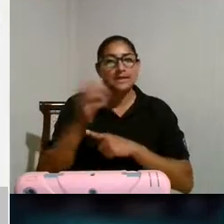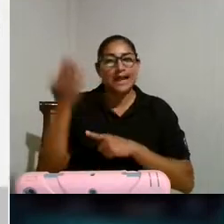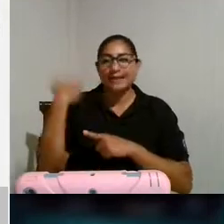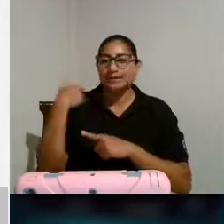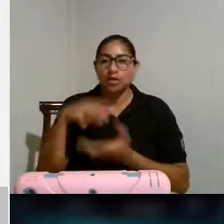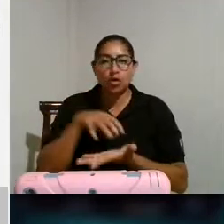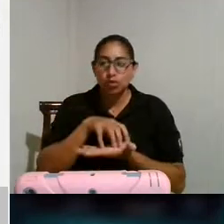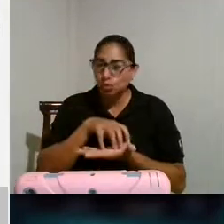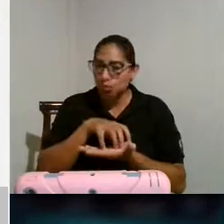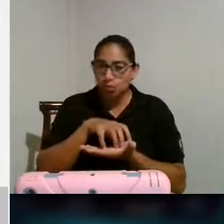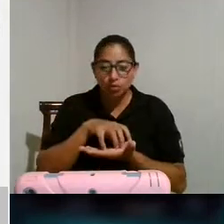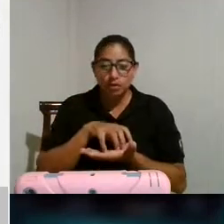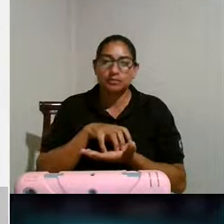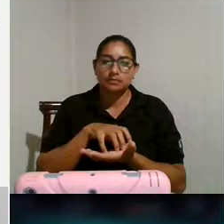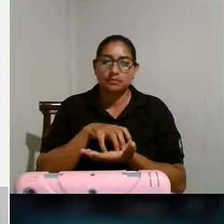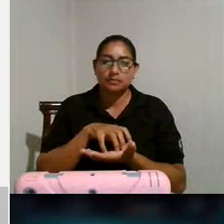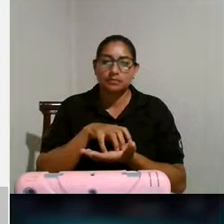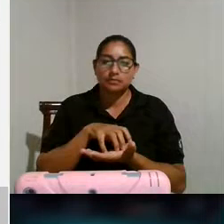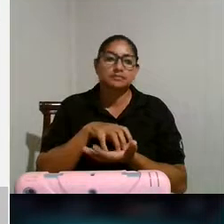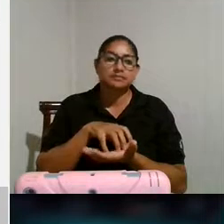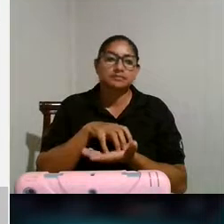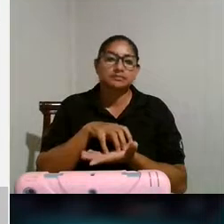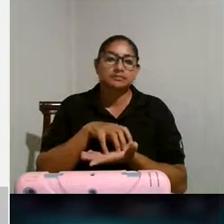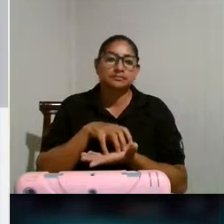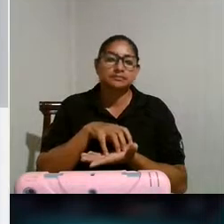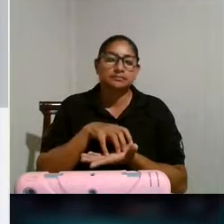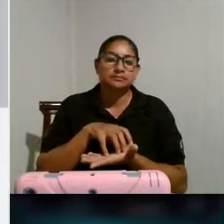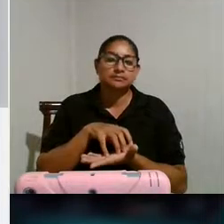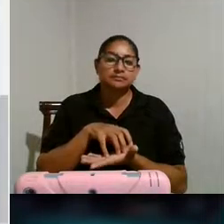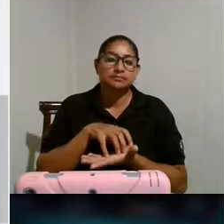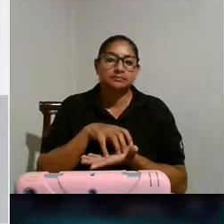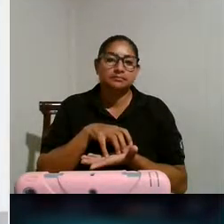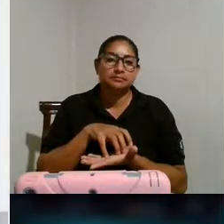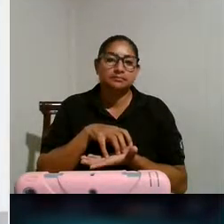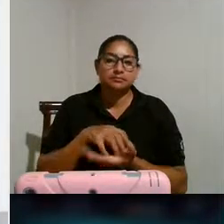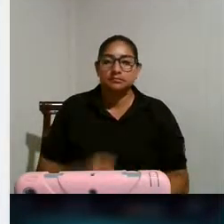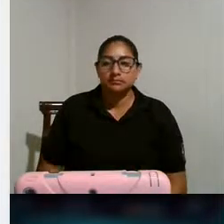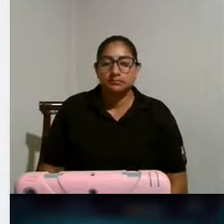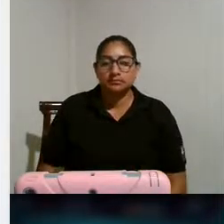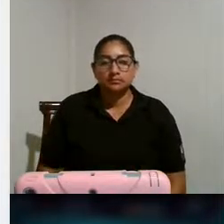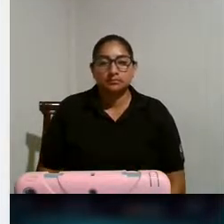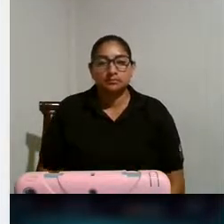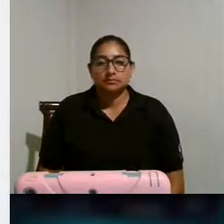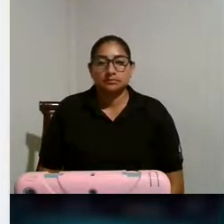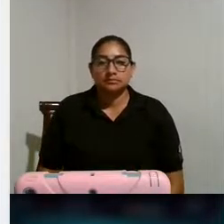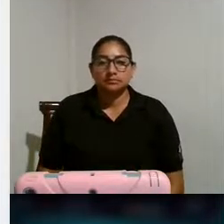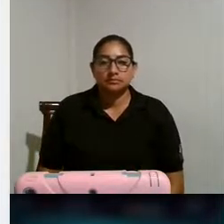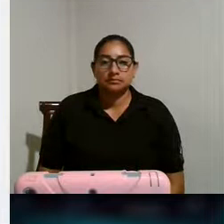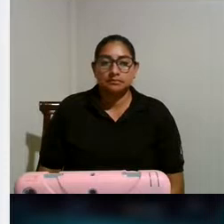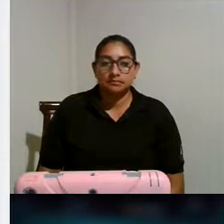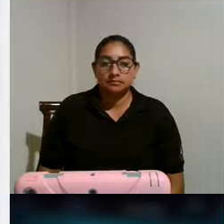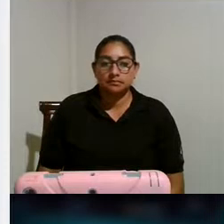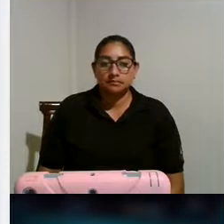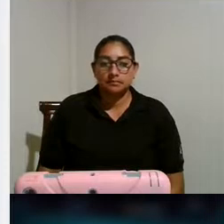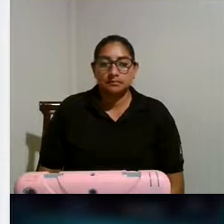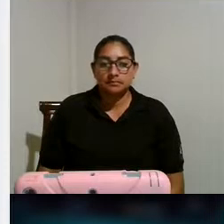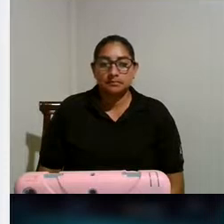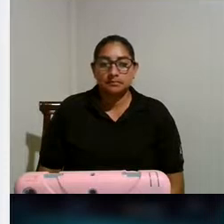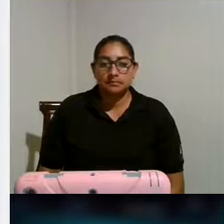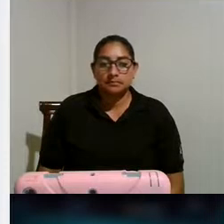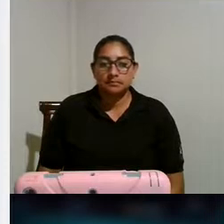solamente al final, Voy a como había abrirlo quedado. en este, de límite. Ajá,